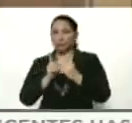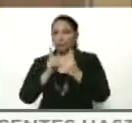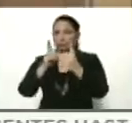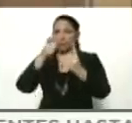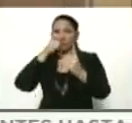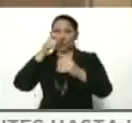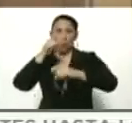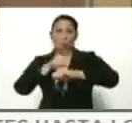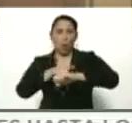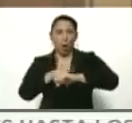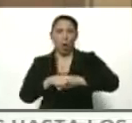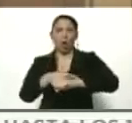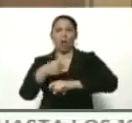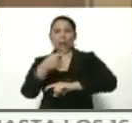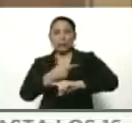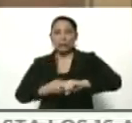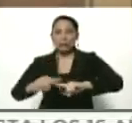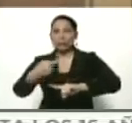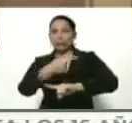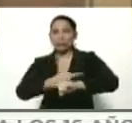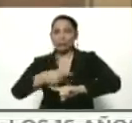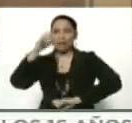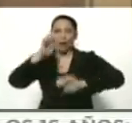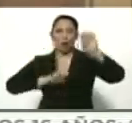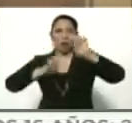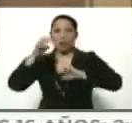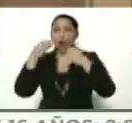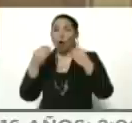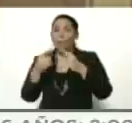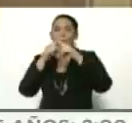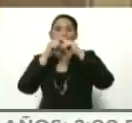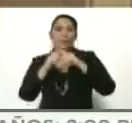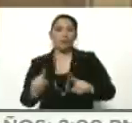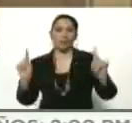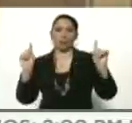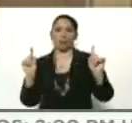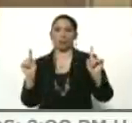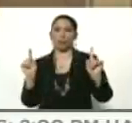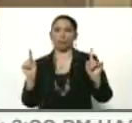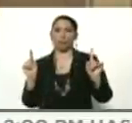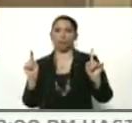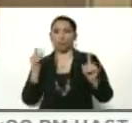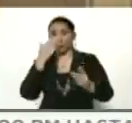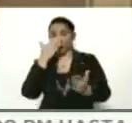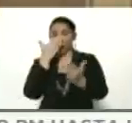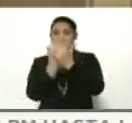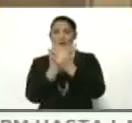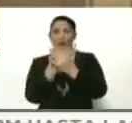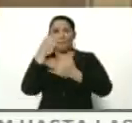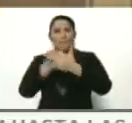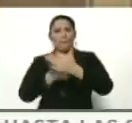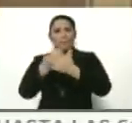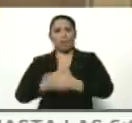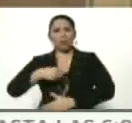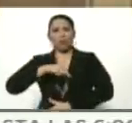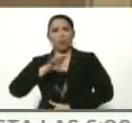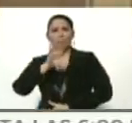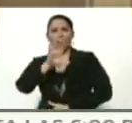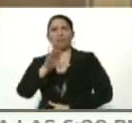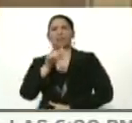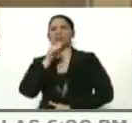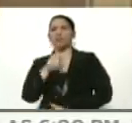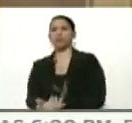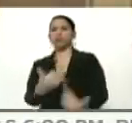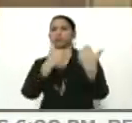hora a hora. Y allí está la diferenciación. Al frente de esta batalla en nuestro país está